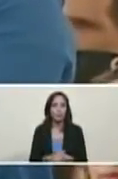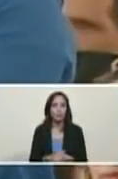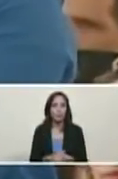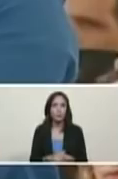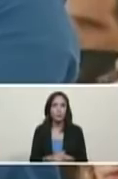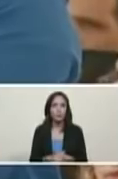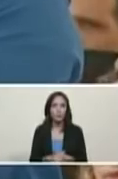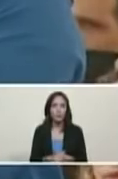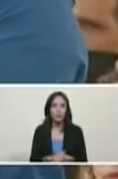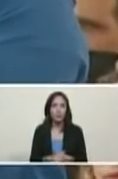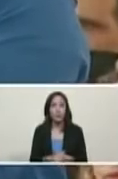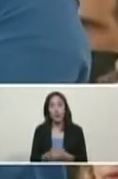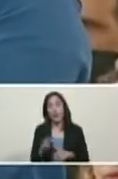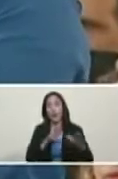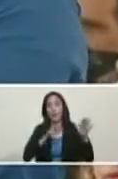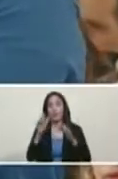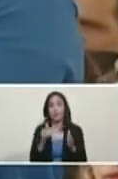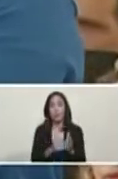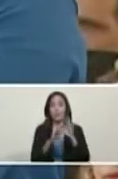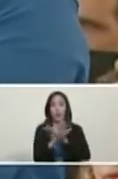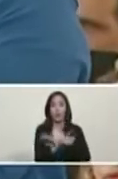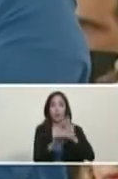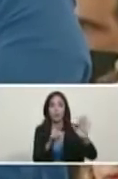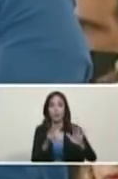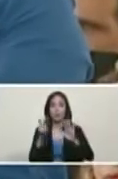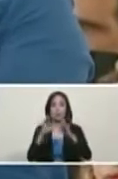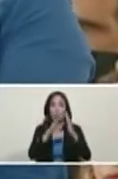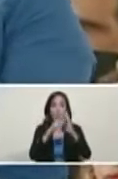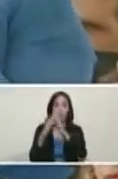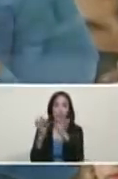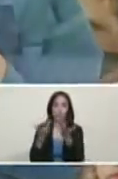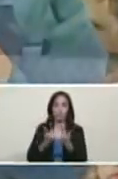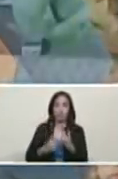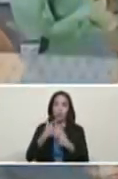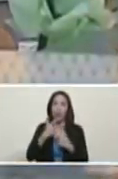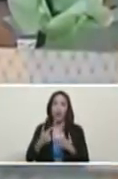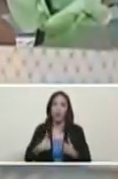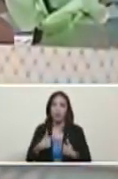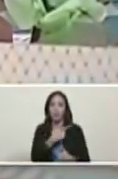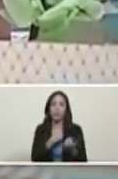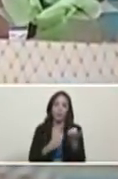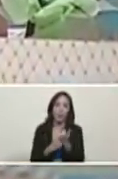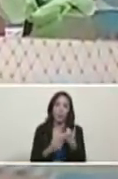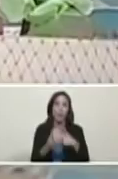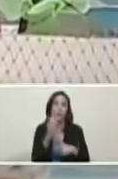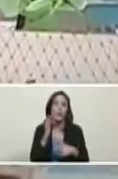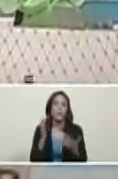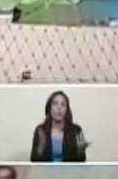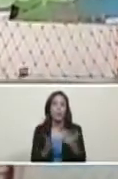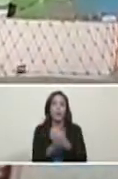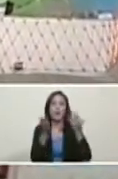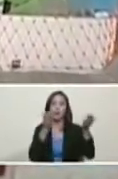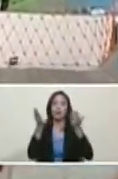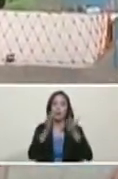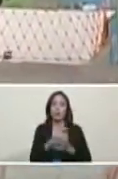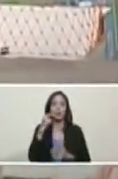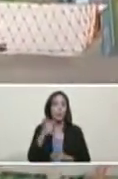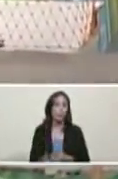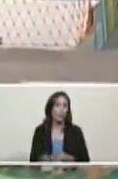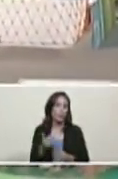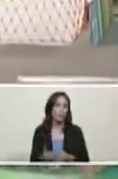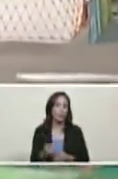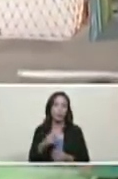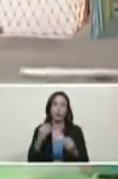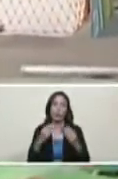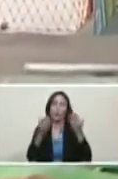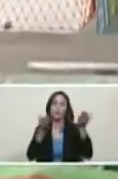nos han arrojado las 13.567 comunidades están asociados a los servicios. La importancia de dirigir un